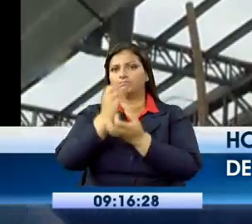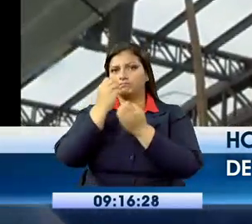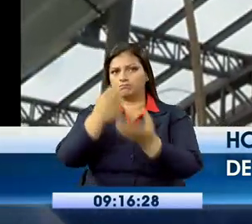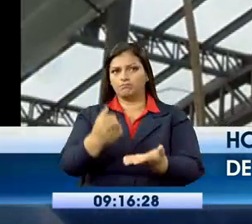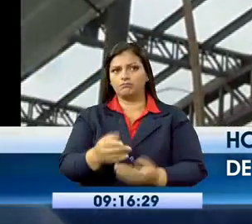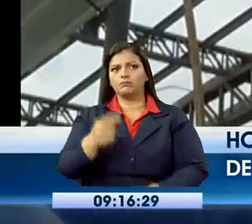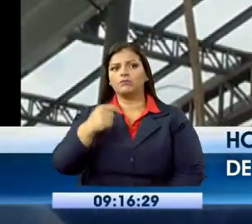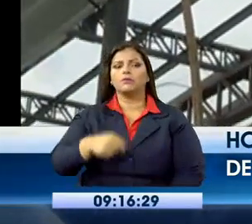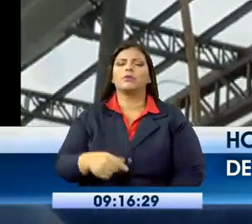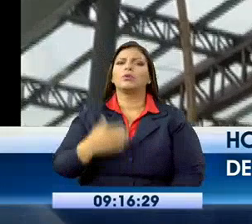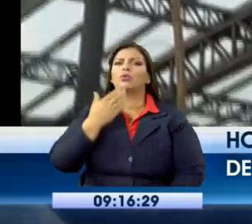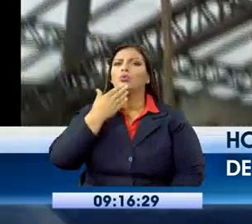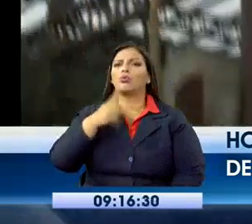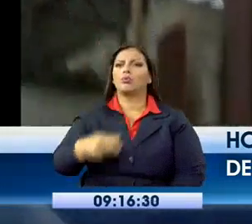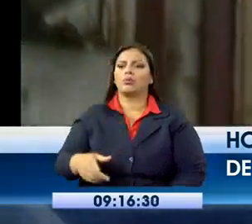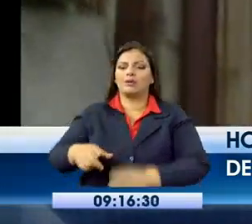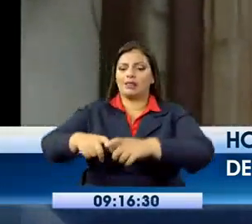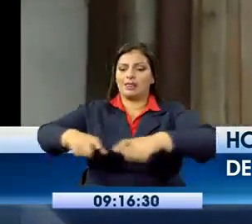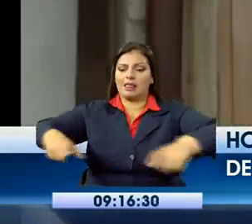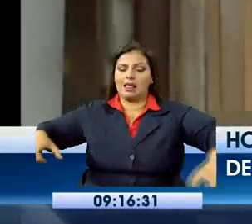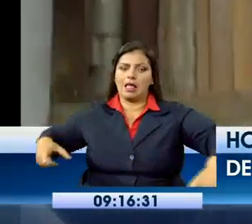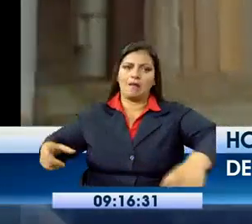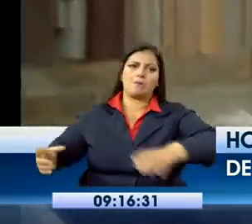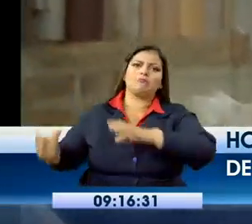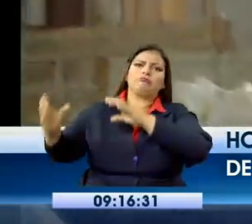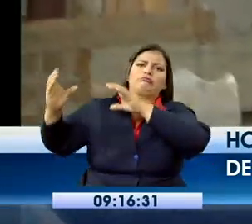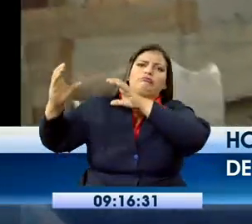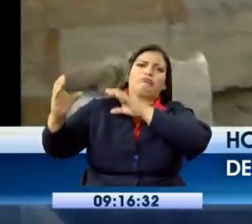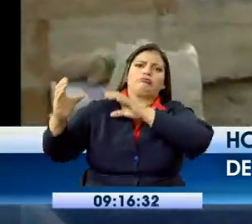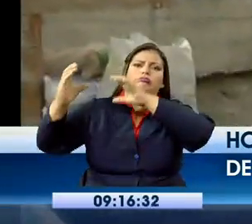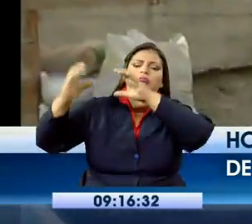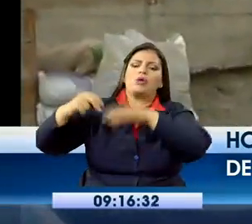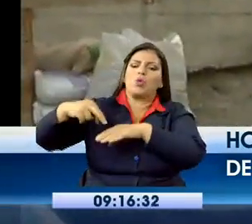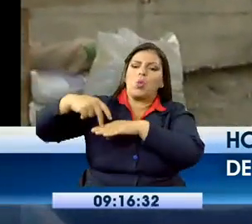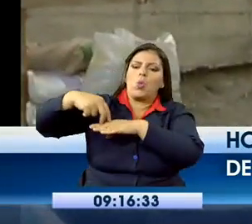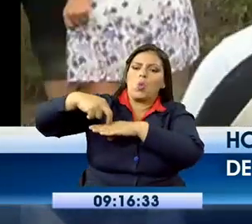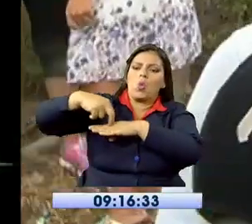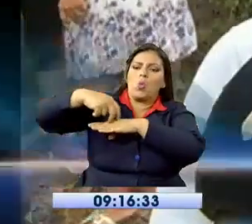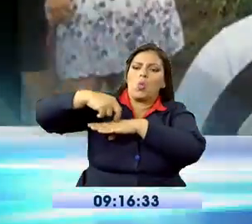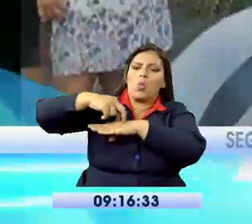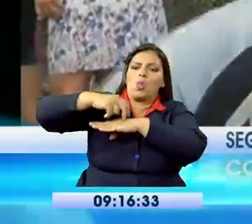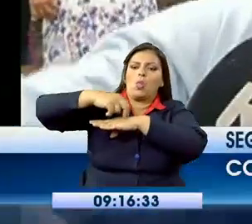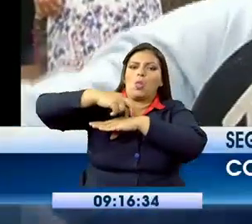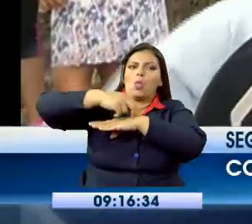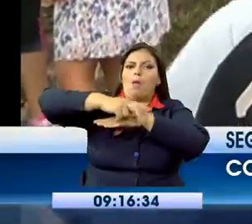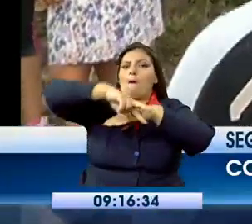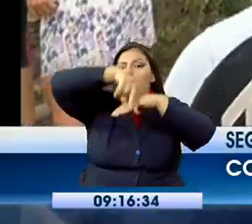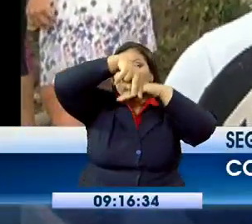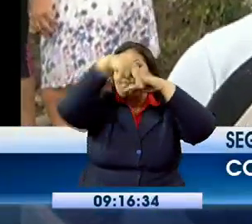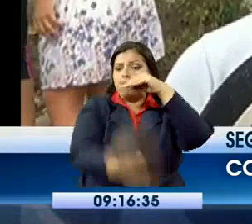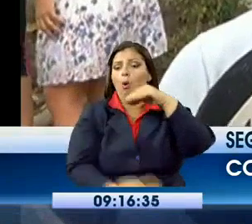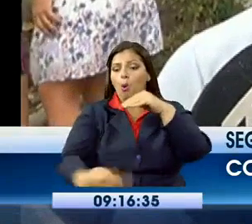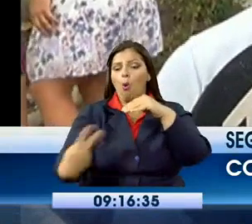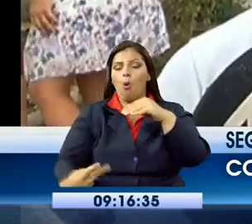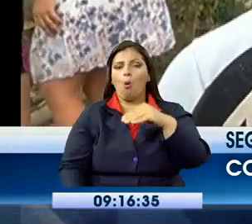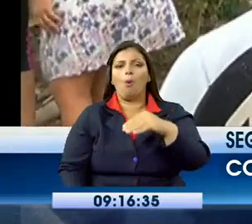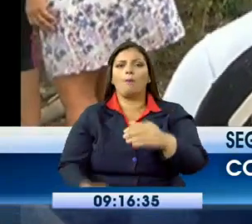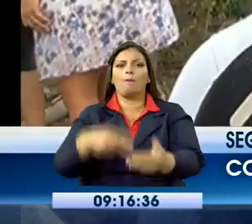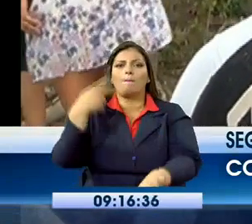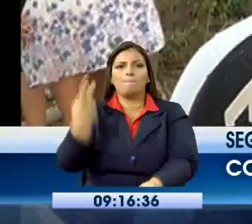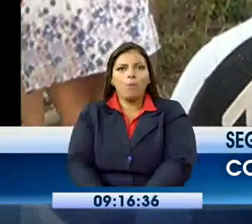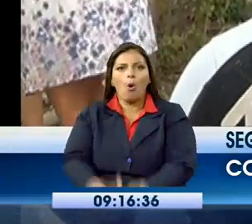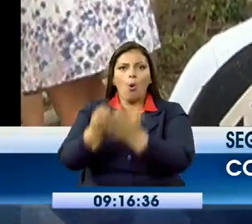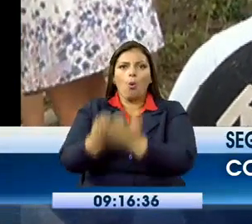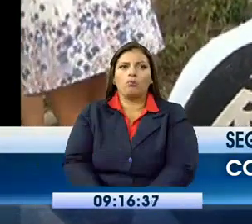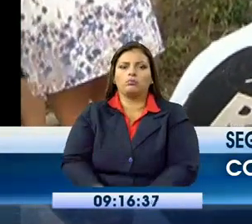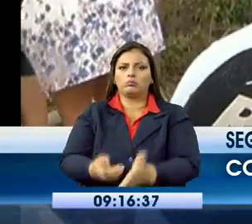de la infraestructura y cayó de una altura de 7 metros aproximadamente. No sé, yo estaba allá atrás cuando escuché el golpe, ¿no? Como